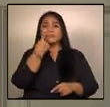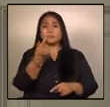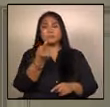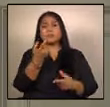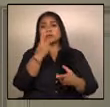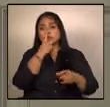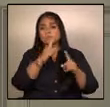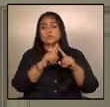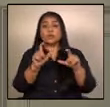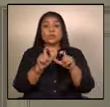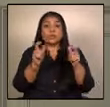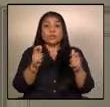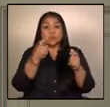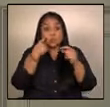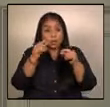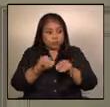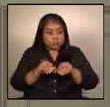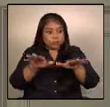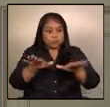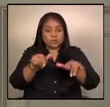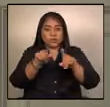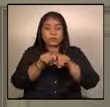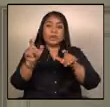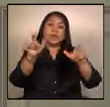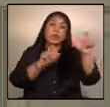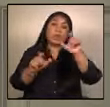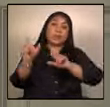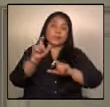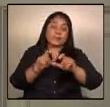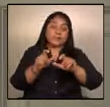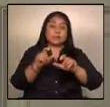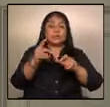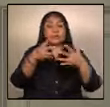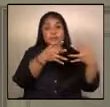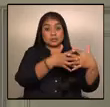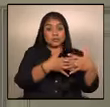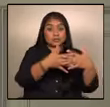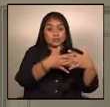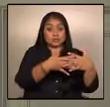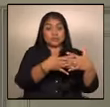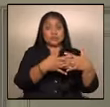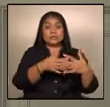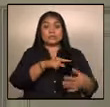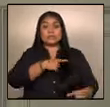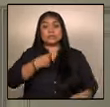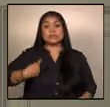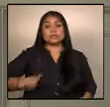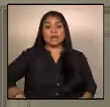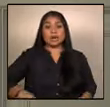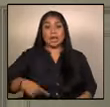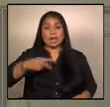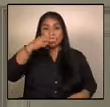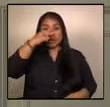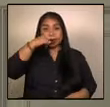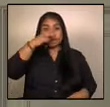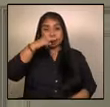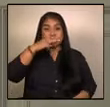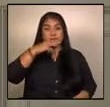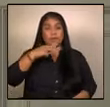dimensiones. El comercio entre Estados Unidos, China y México es más